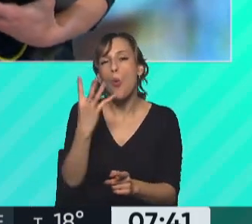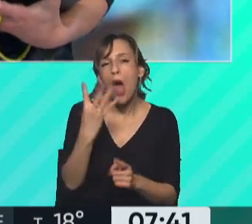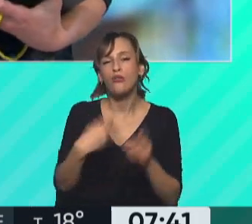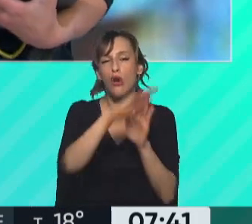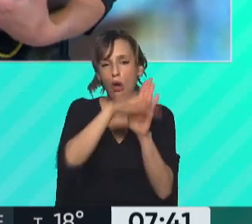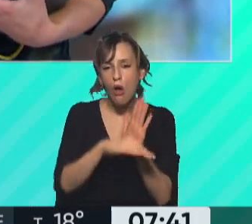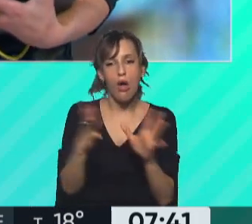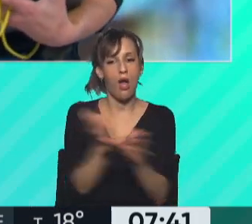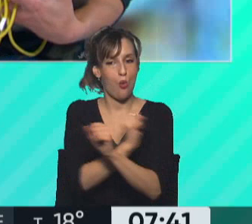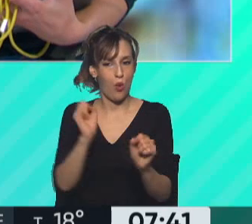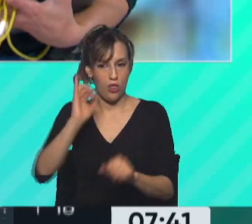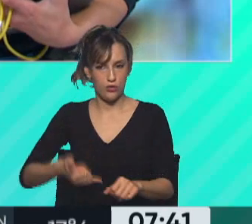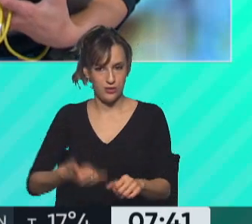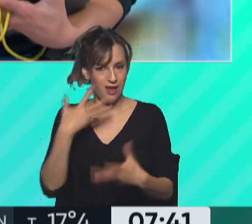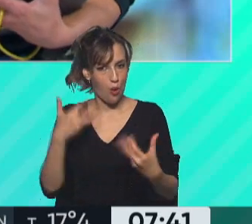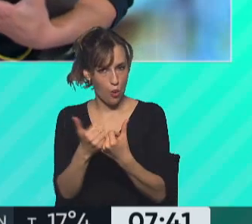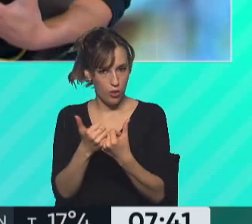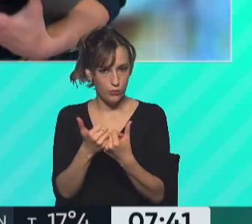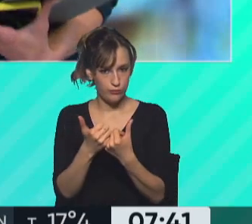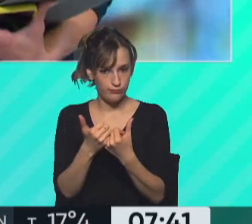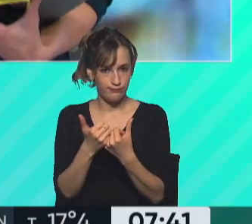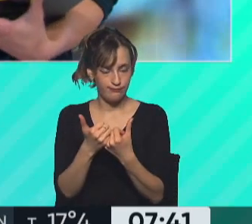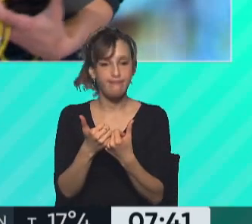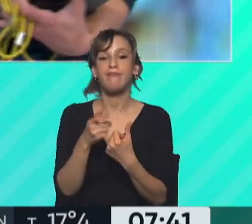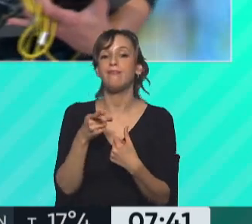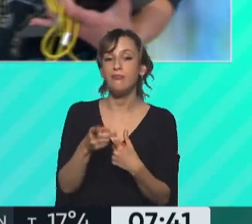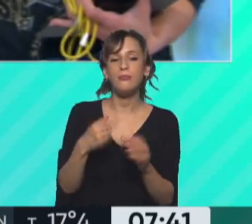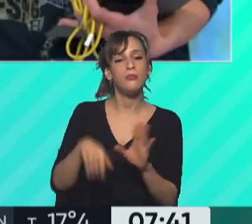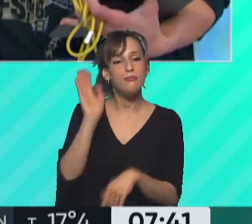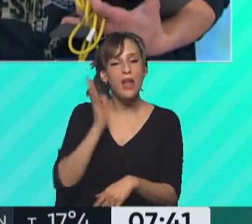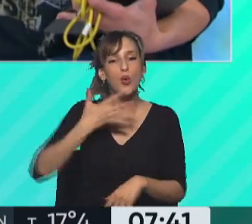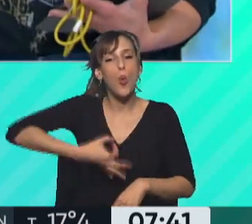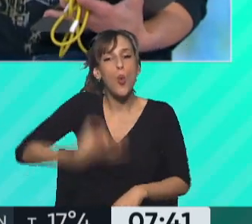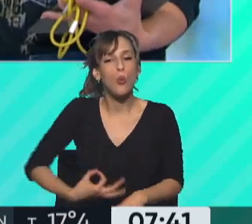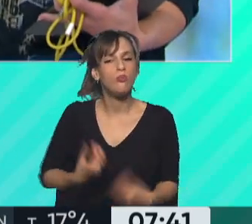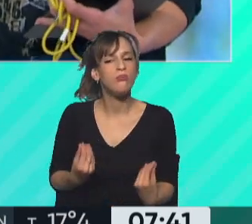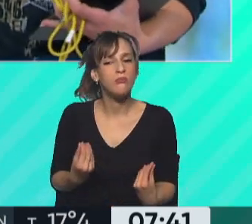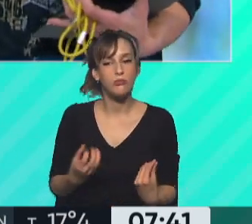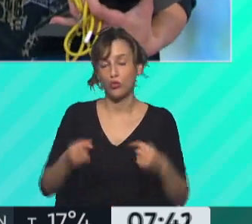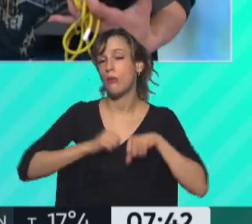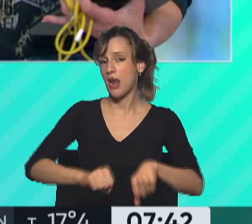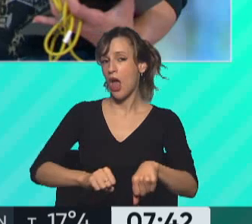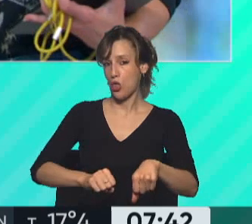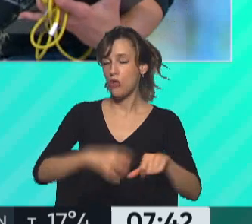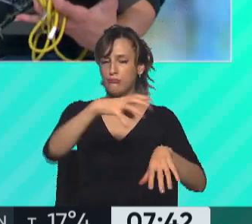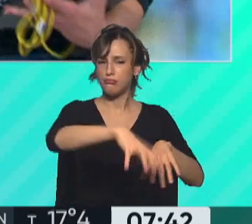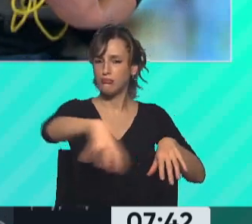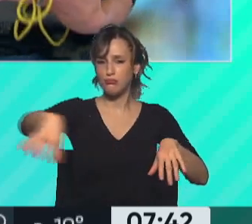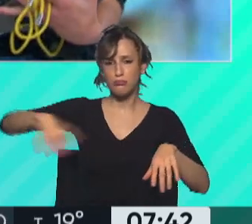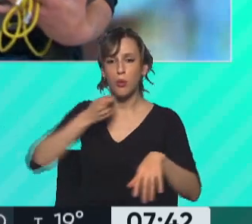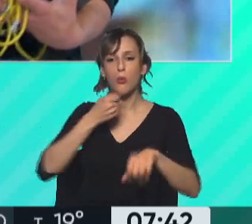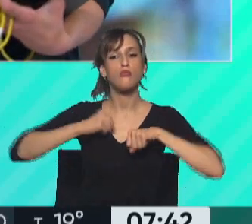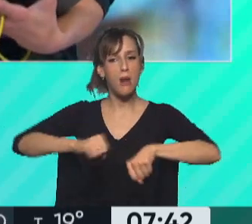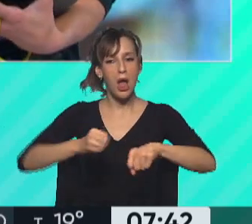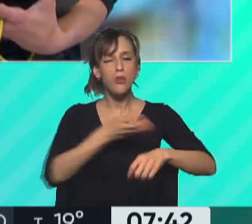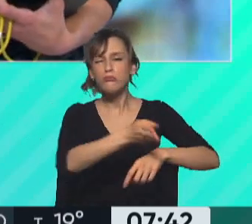El tema es cuáles se están encontrando y cuáles no. La que más están cumpliendo es la de los supermercados. Vos vas al supermercado, ves el cartelito,